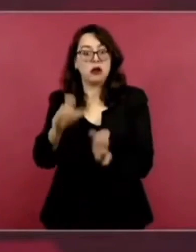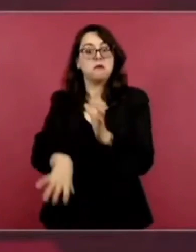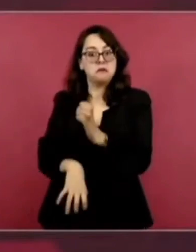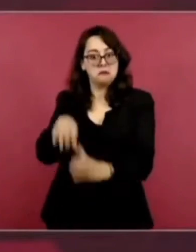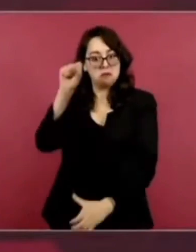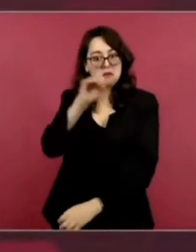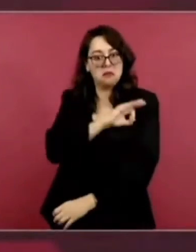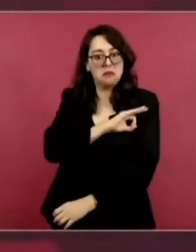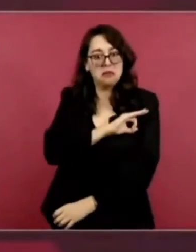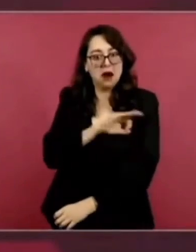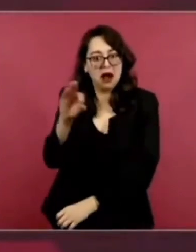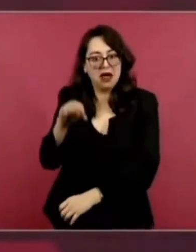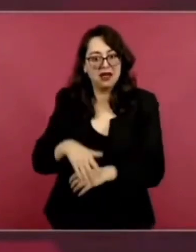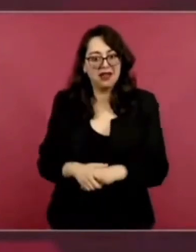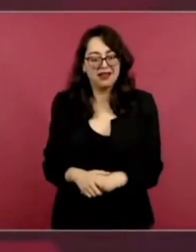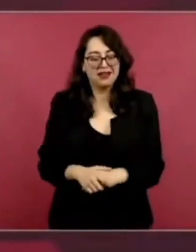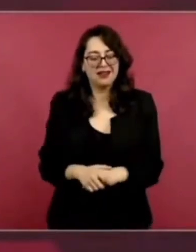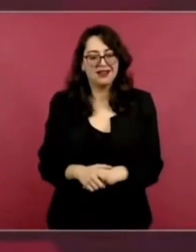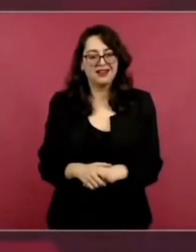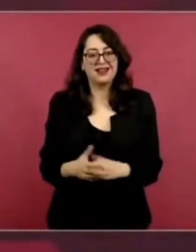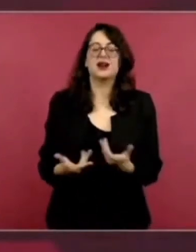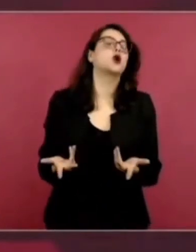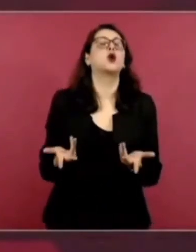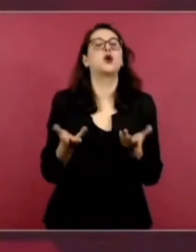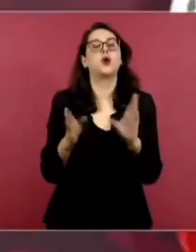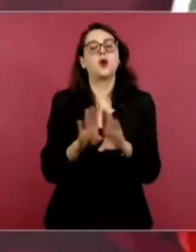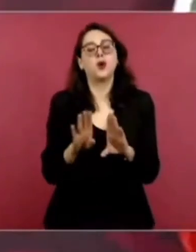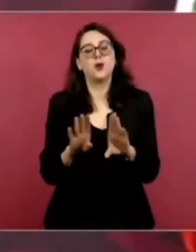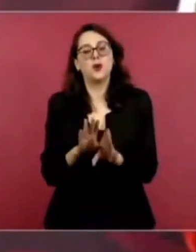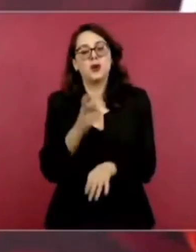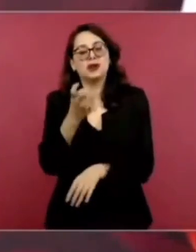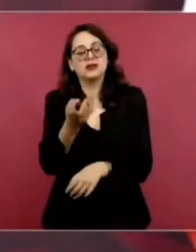nombran como el encargado de la oficina